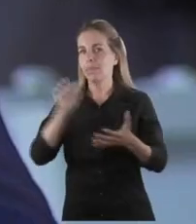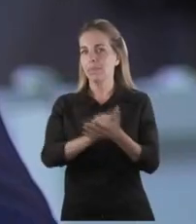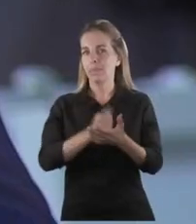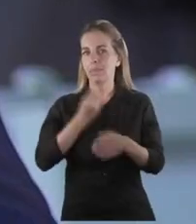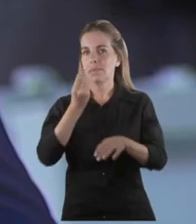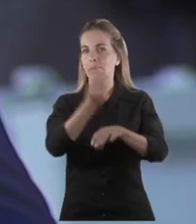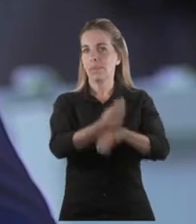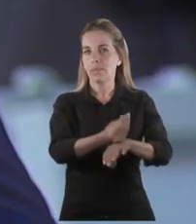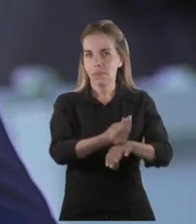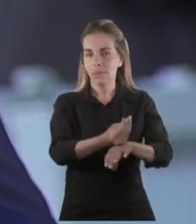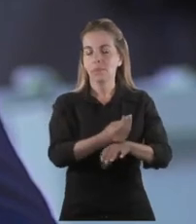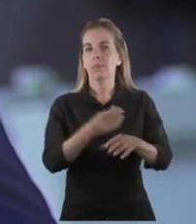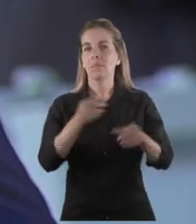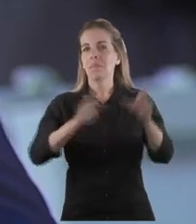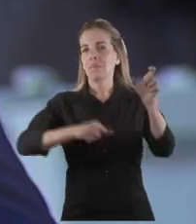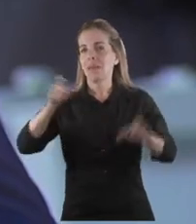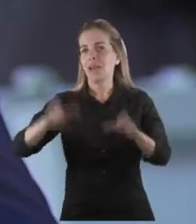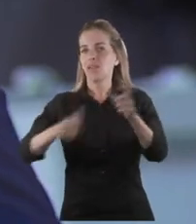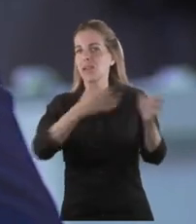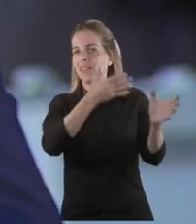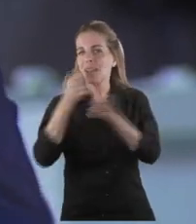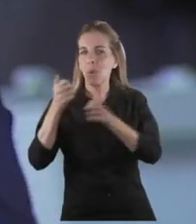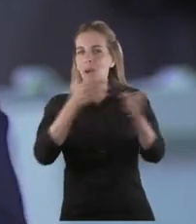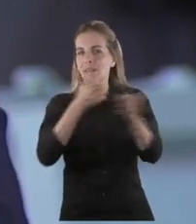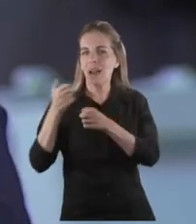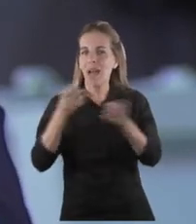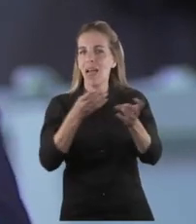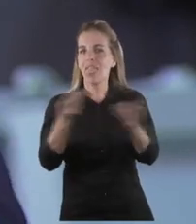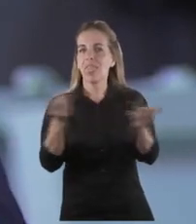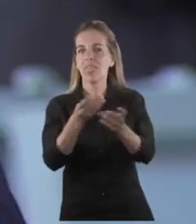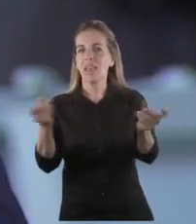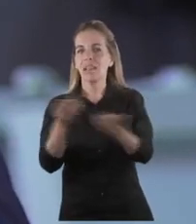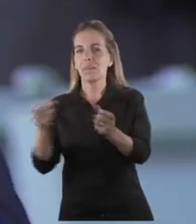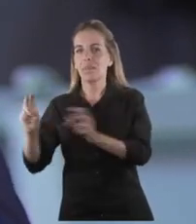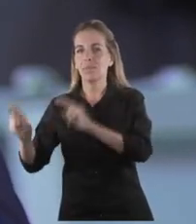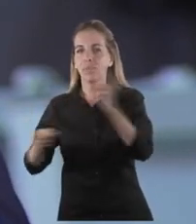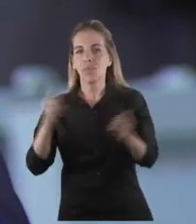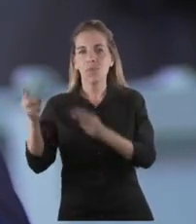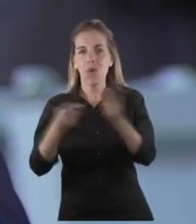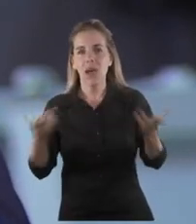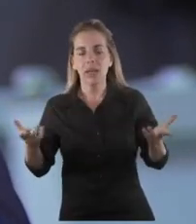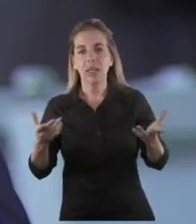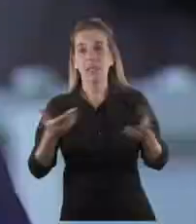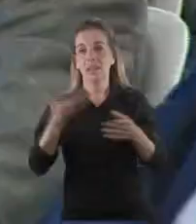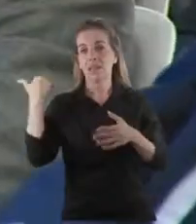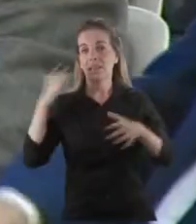tiempos de desapariciones, de muertes, y eran tiempos de una economía